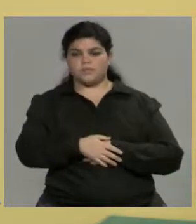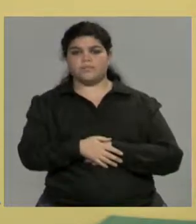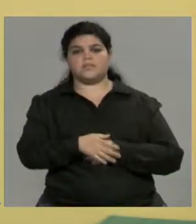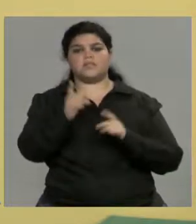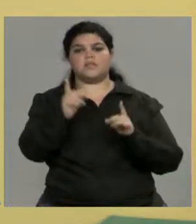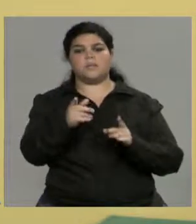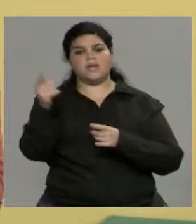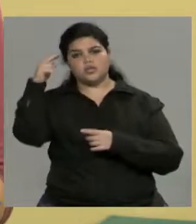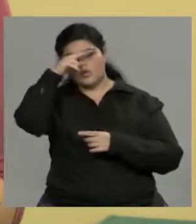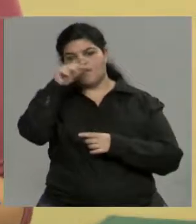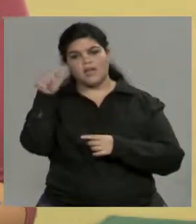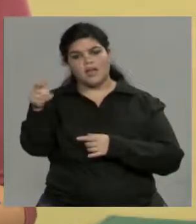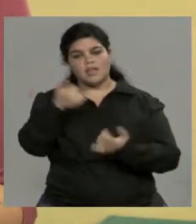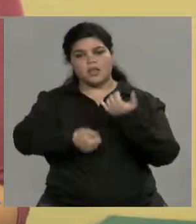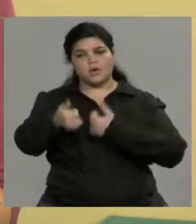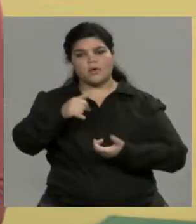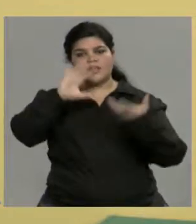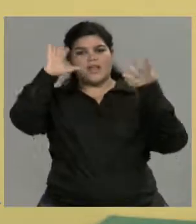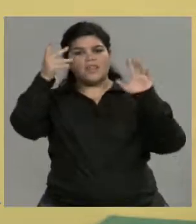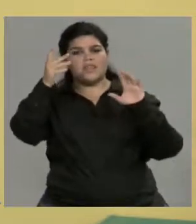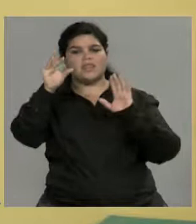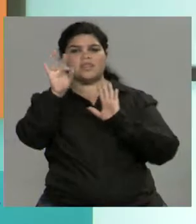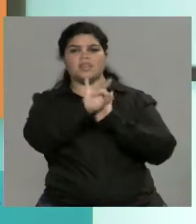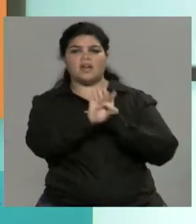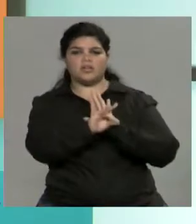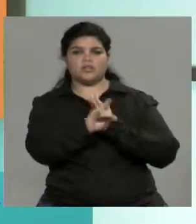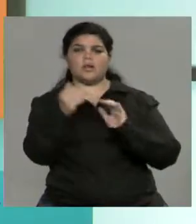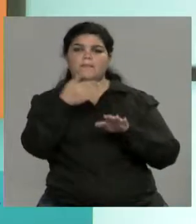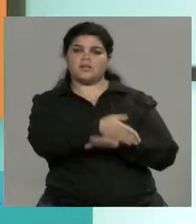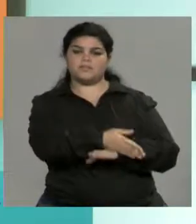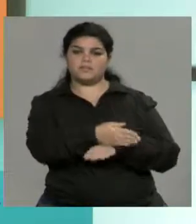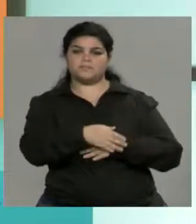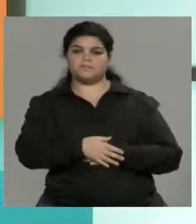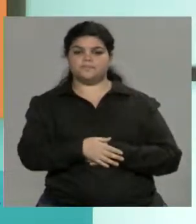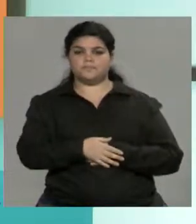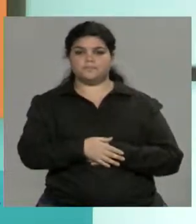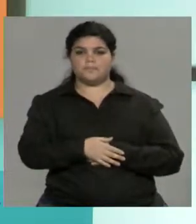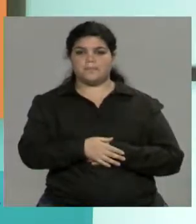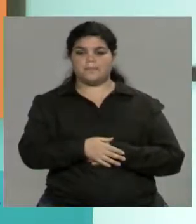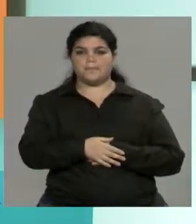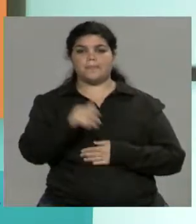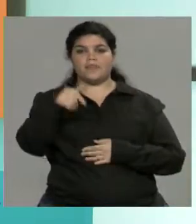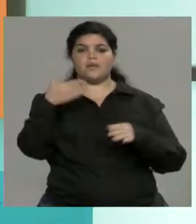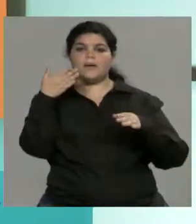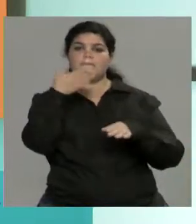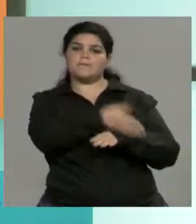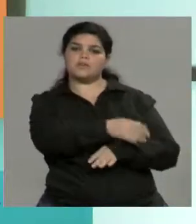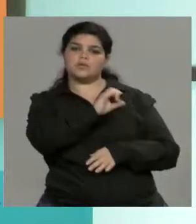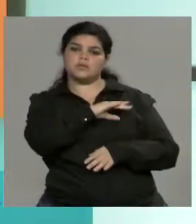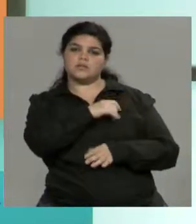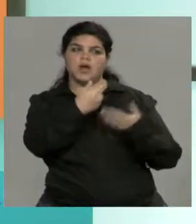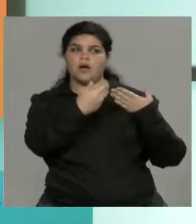siempre, Sofía Castro nos trae los datos del clima y de los pasos. Bien, bueno, vamos a hablar sobre el paso a Chile. Se